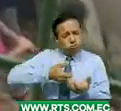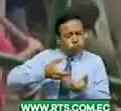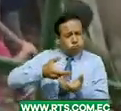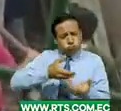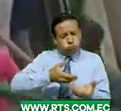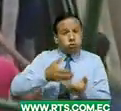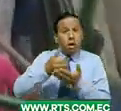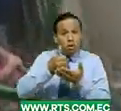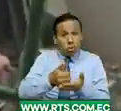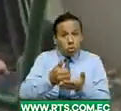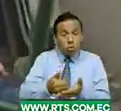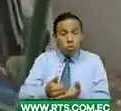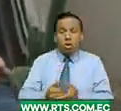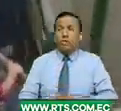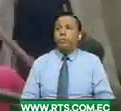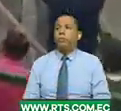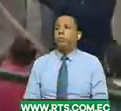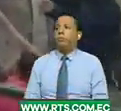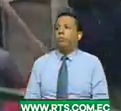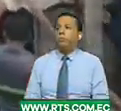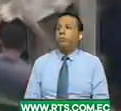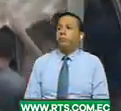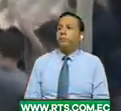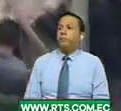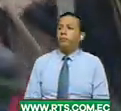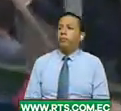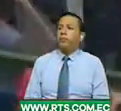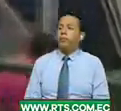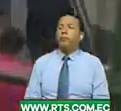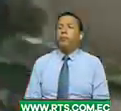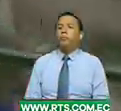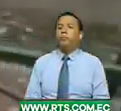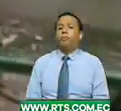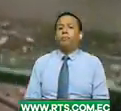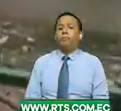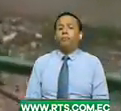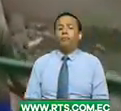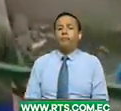Informó Charlie Pisa.